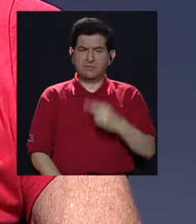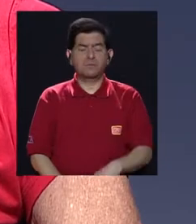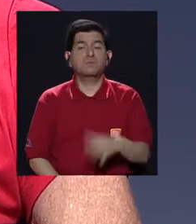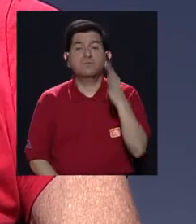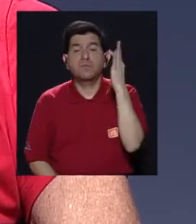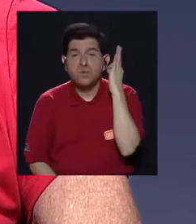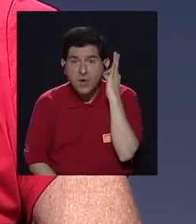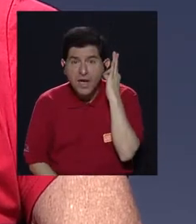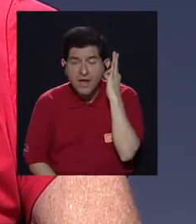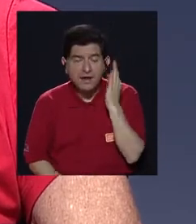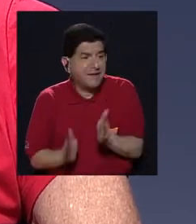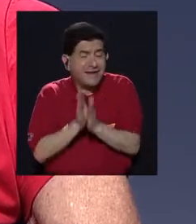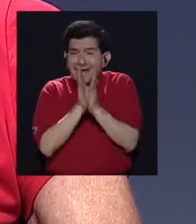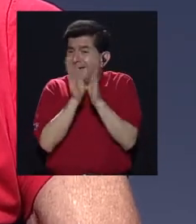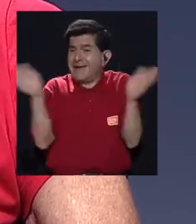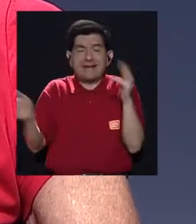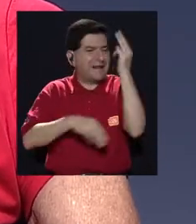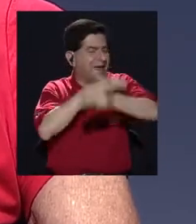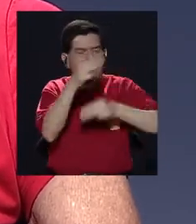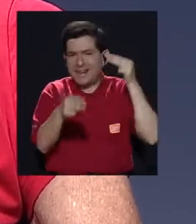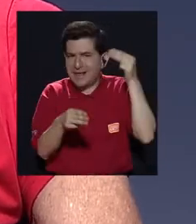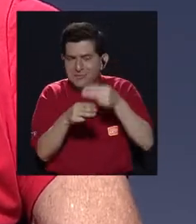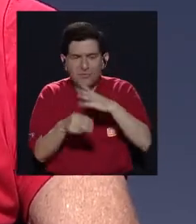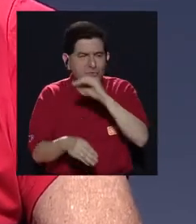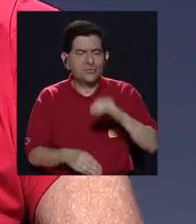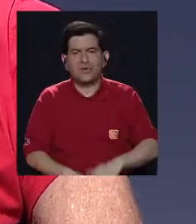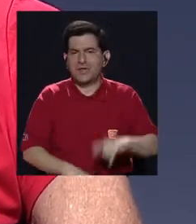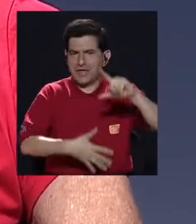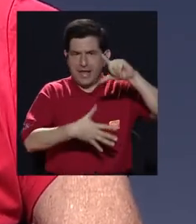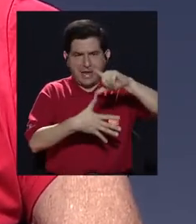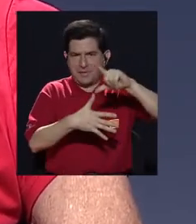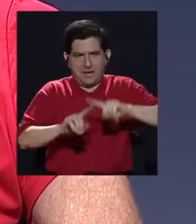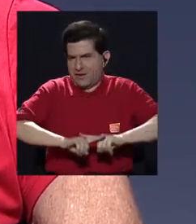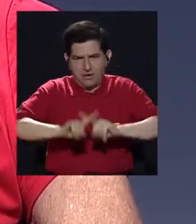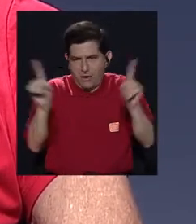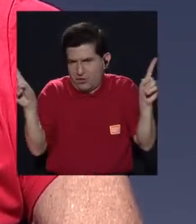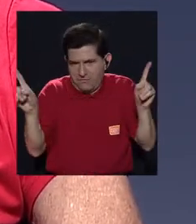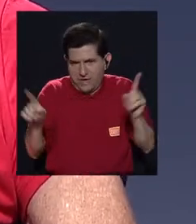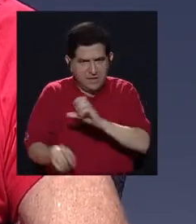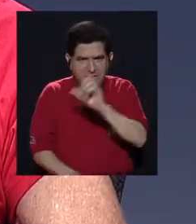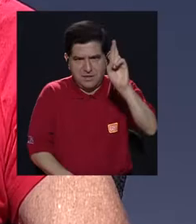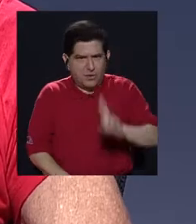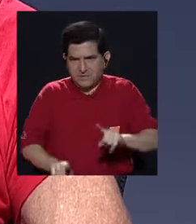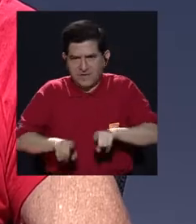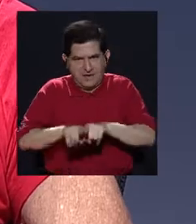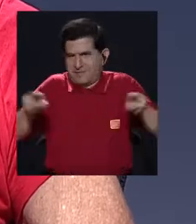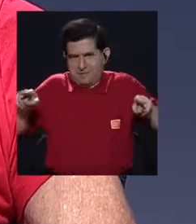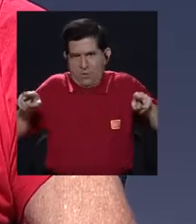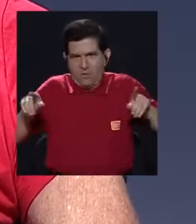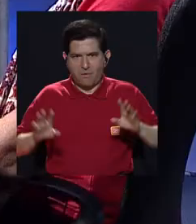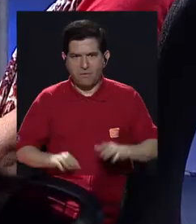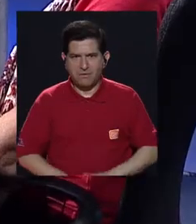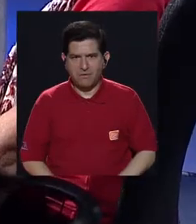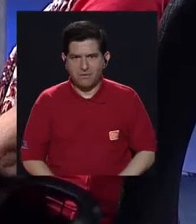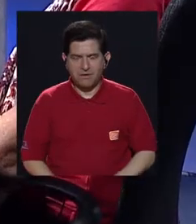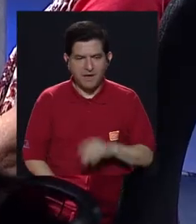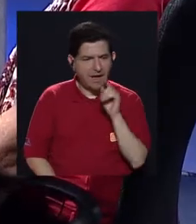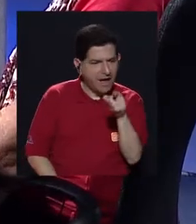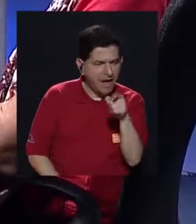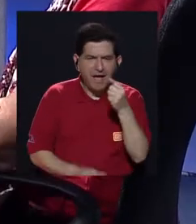las mujeres en general en el mundo y en américa latina no es la excepción ni costa rica tampoco